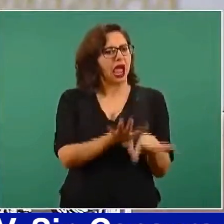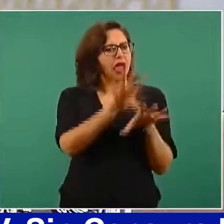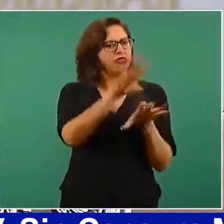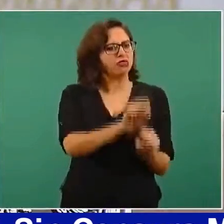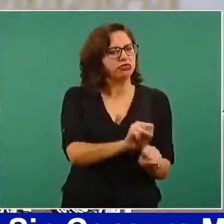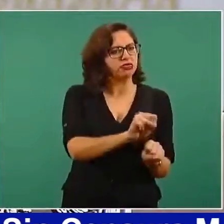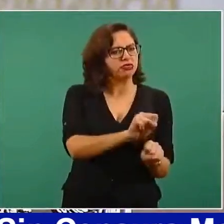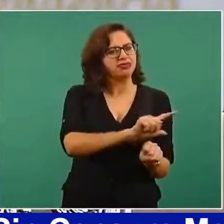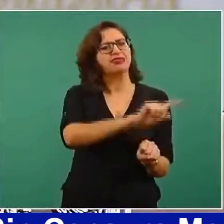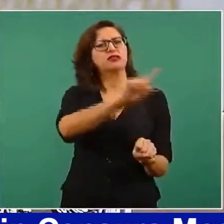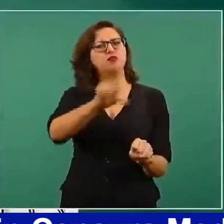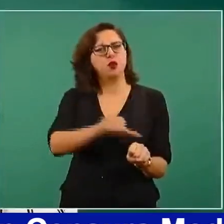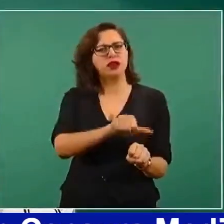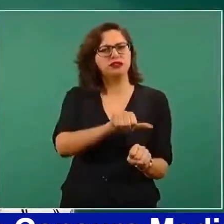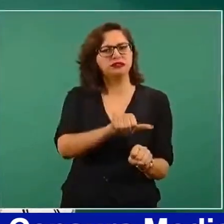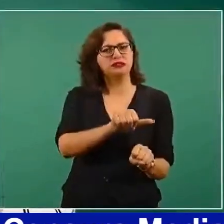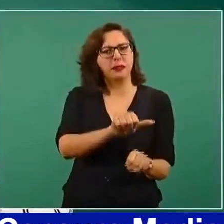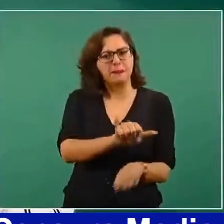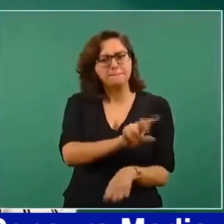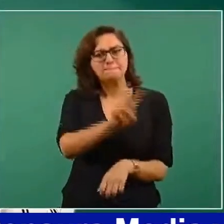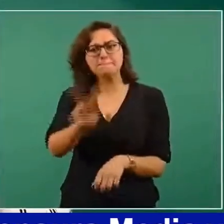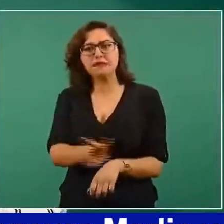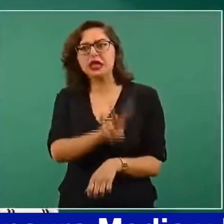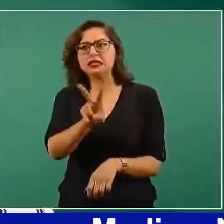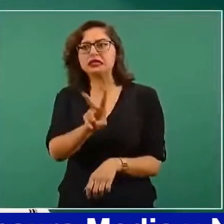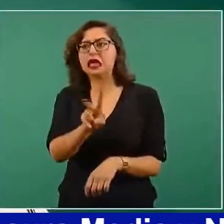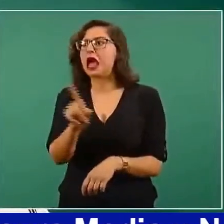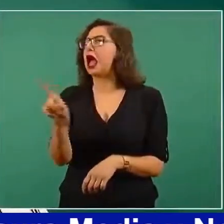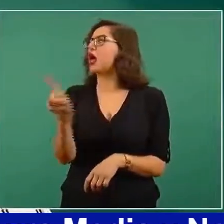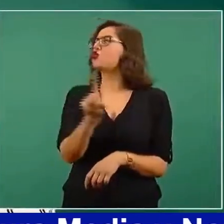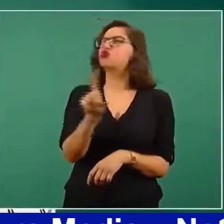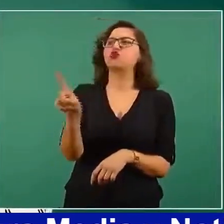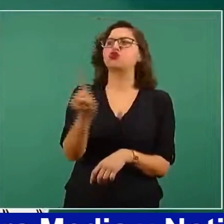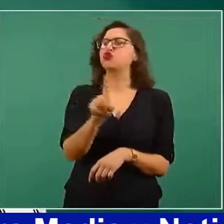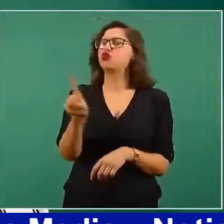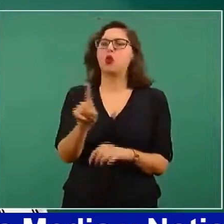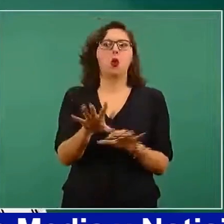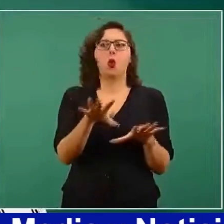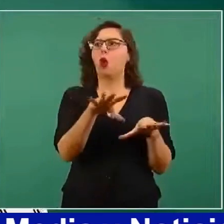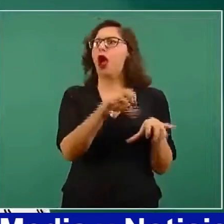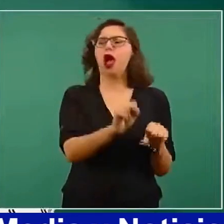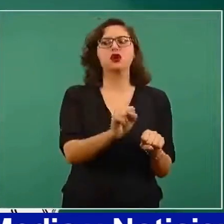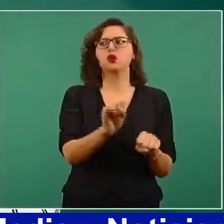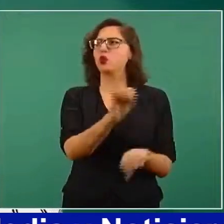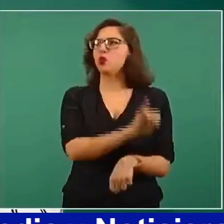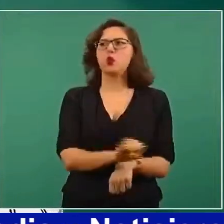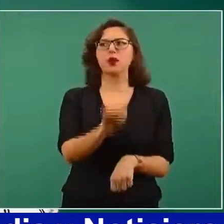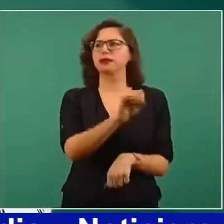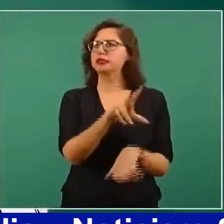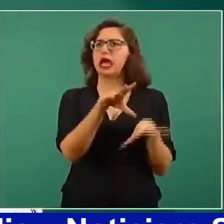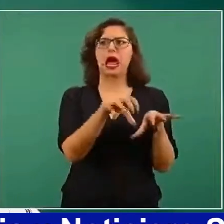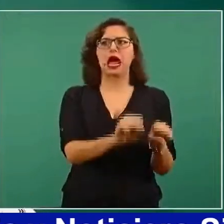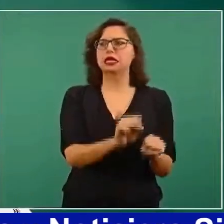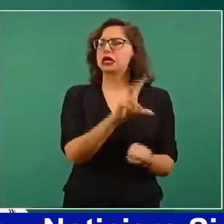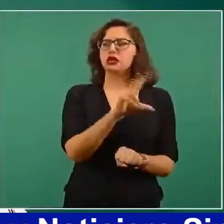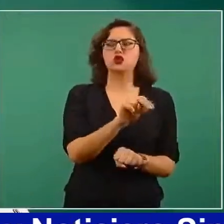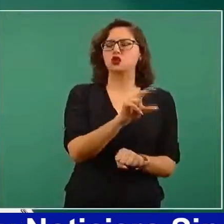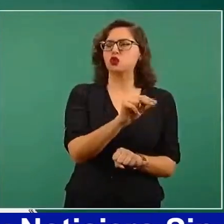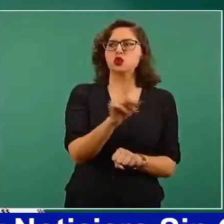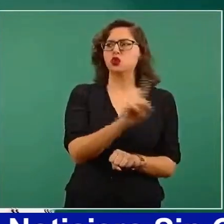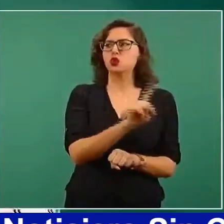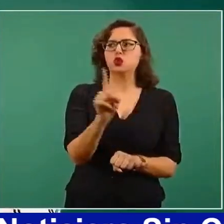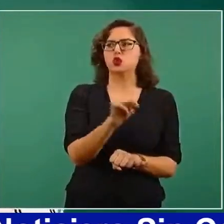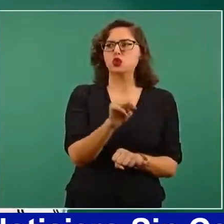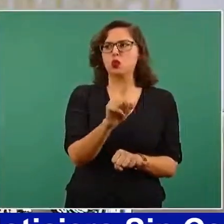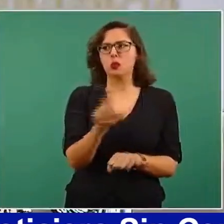día siguiente que decir que no, que los habían detenido en flagrancia en la transmisión en vivo?